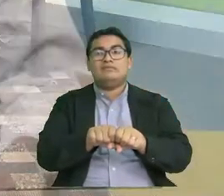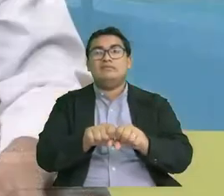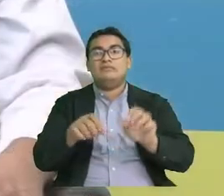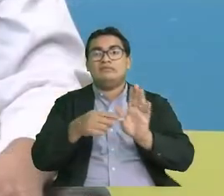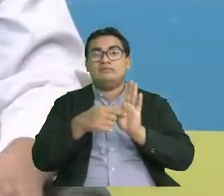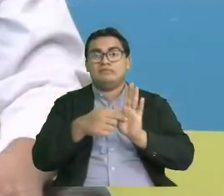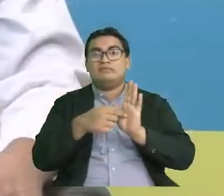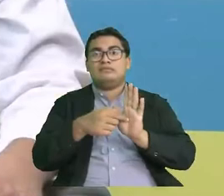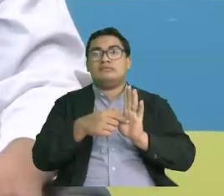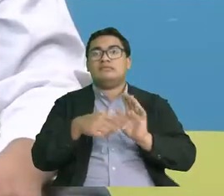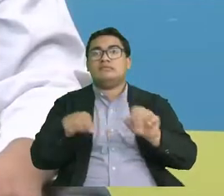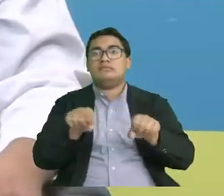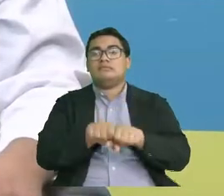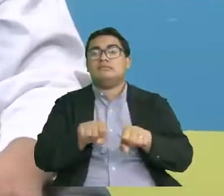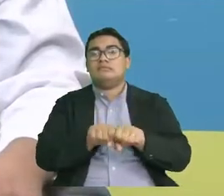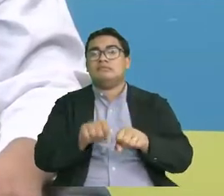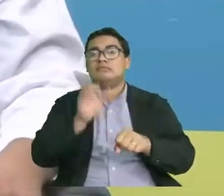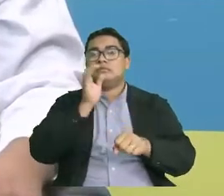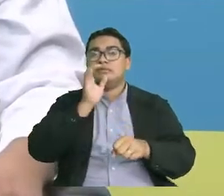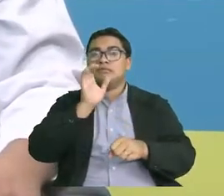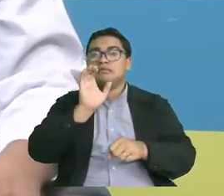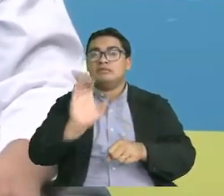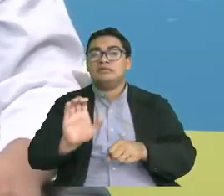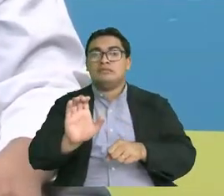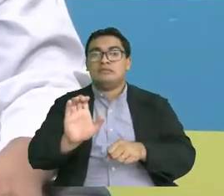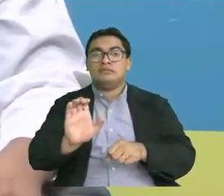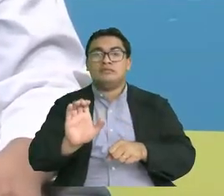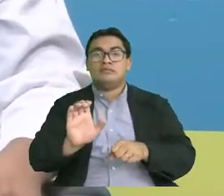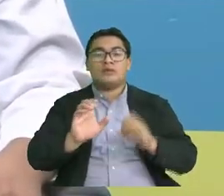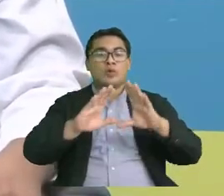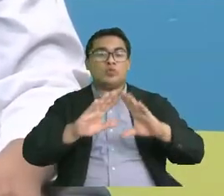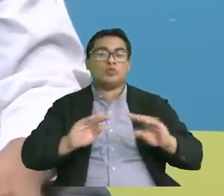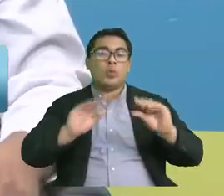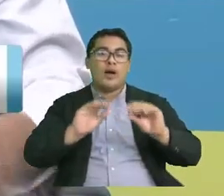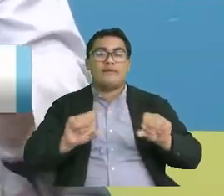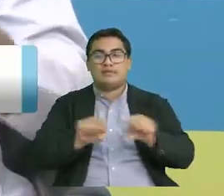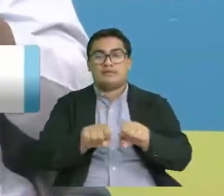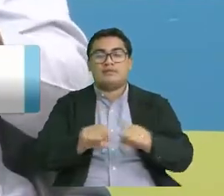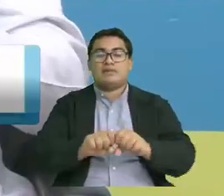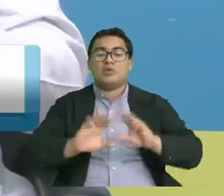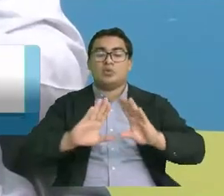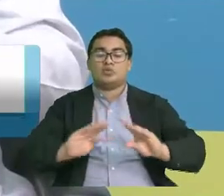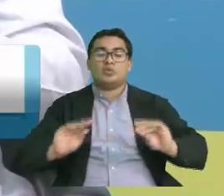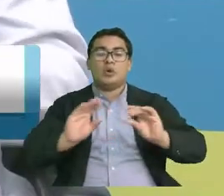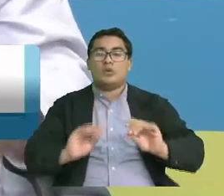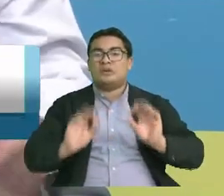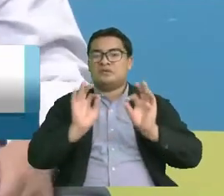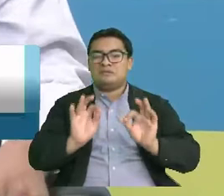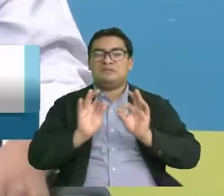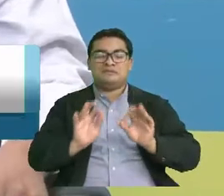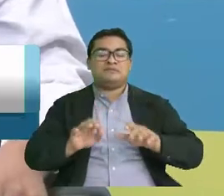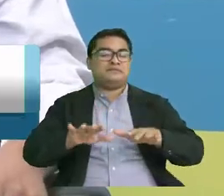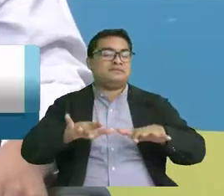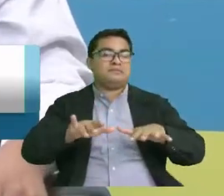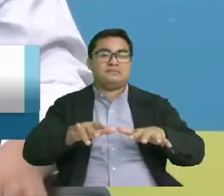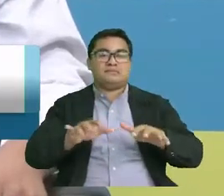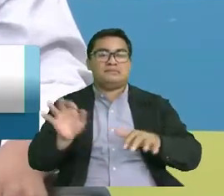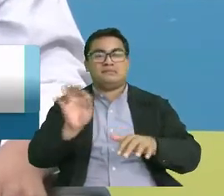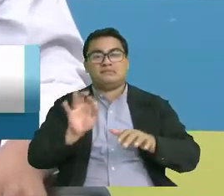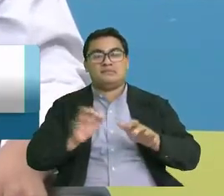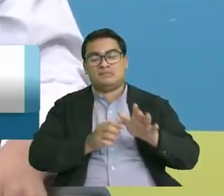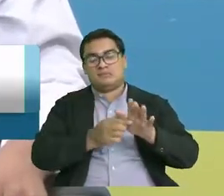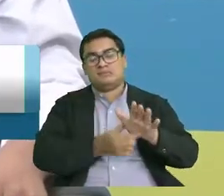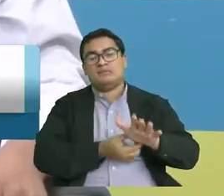debe ser para el niño un calzado cómodo, que se adapte perfectamente a la forma del